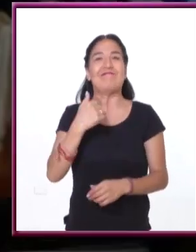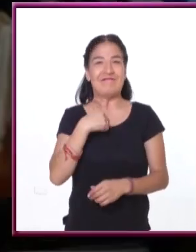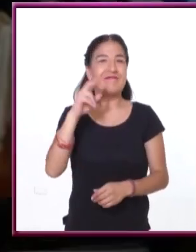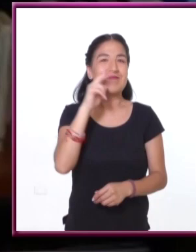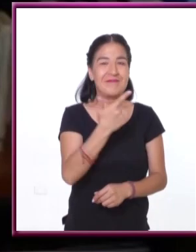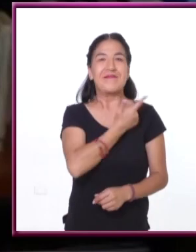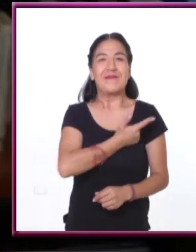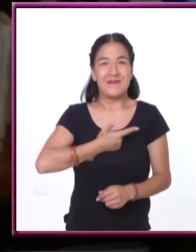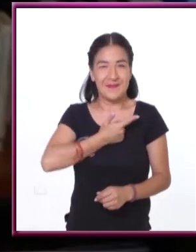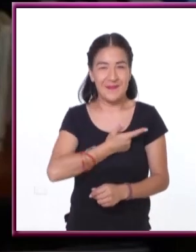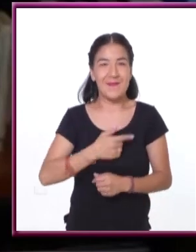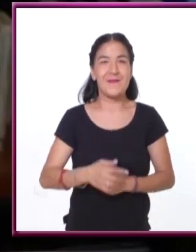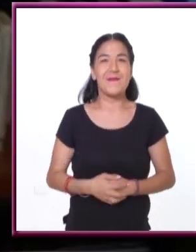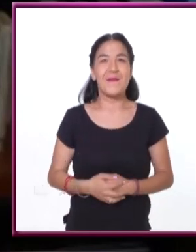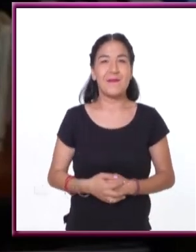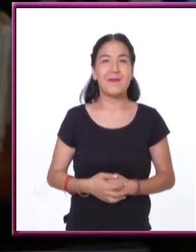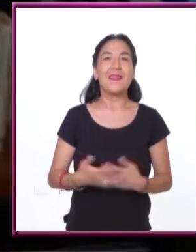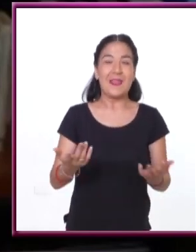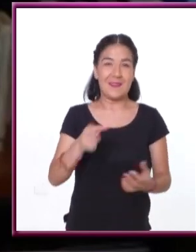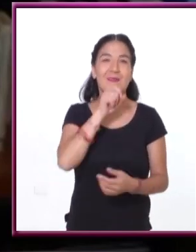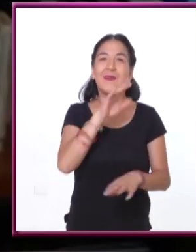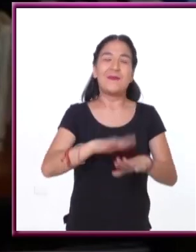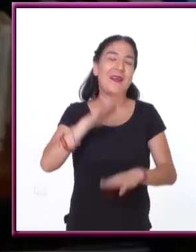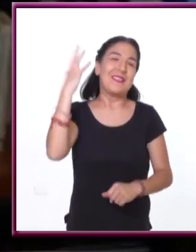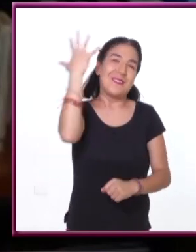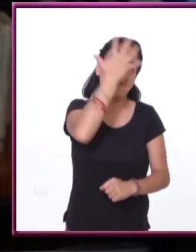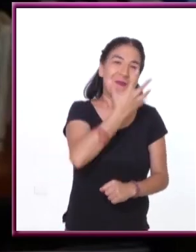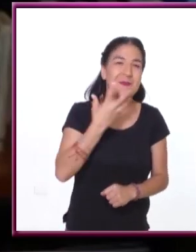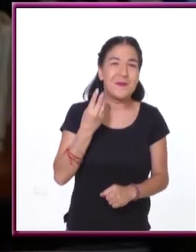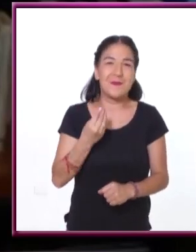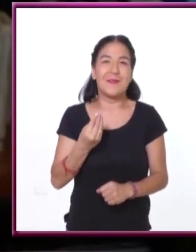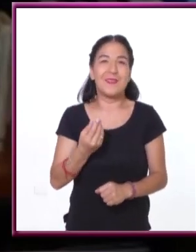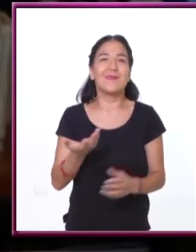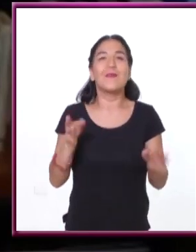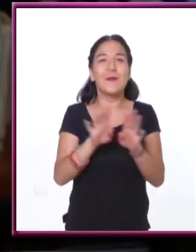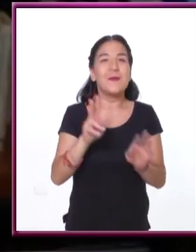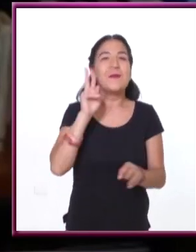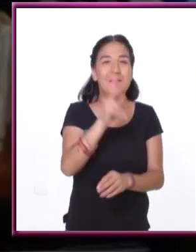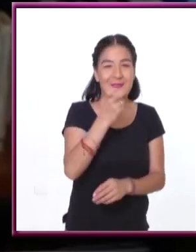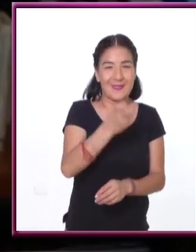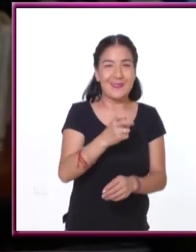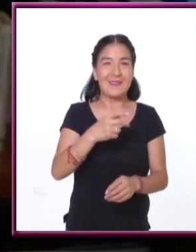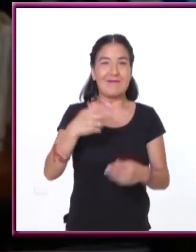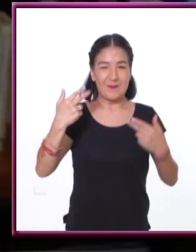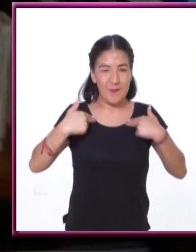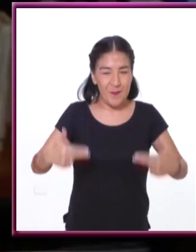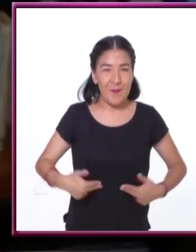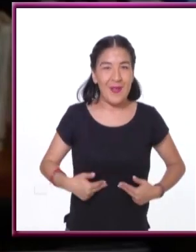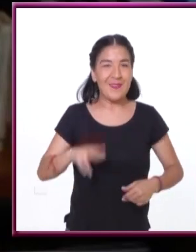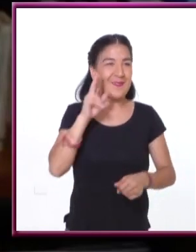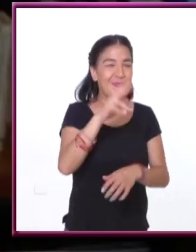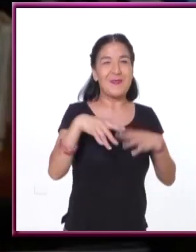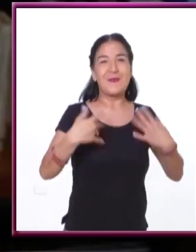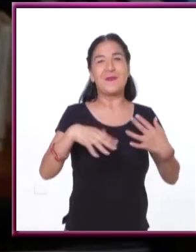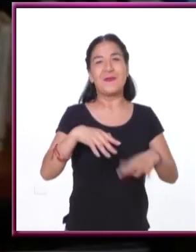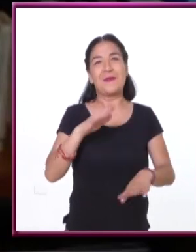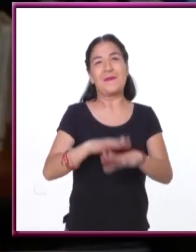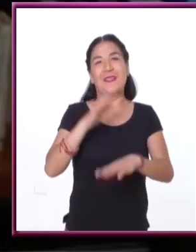fascinante y sumamente hermoso que tenga el hombre la capacidad de ver algo